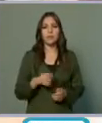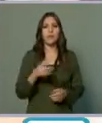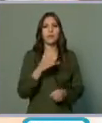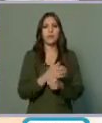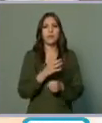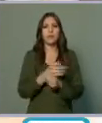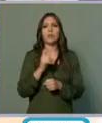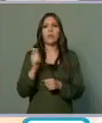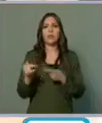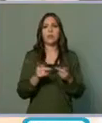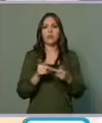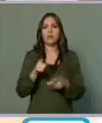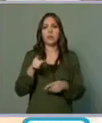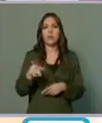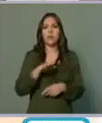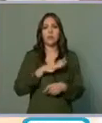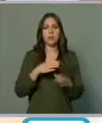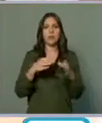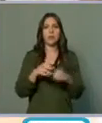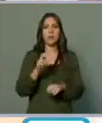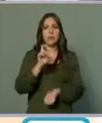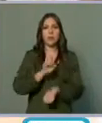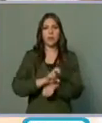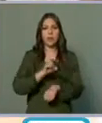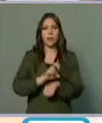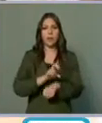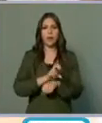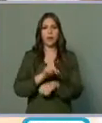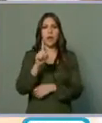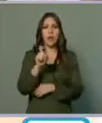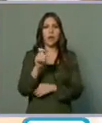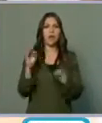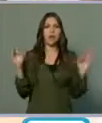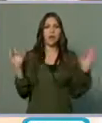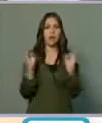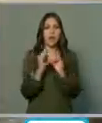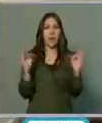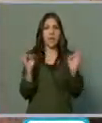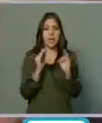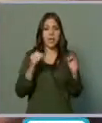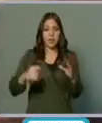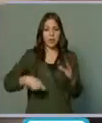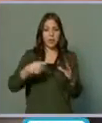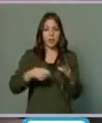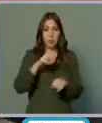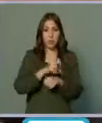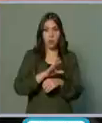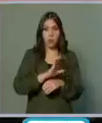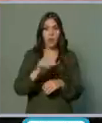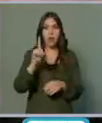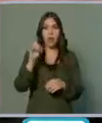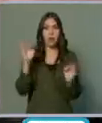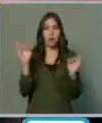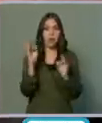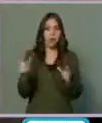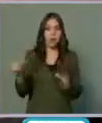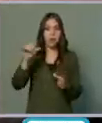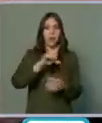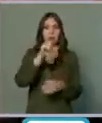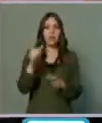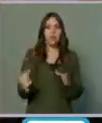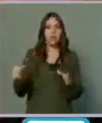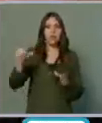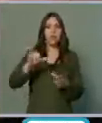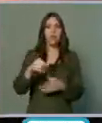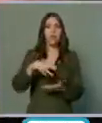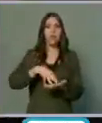vamos preparando ahí? Tenemos entonces huevo con agua muy fría y mezclamos harina. Harina la vamos incorporando, ¿verdad,